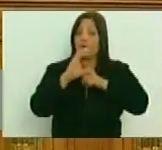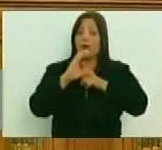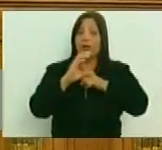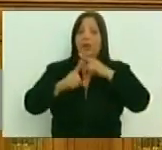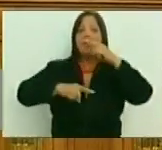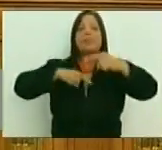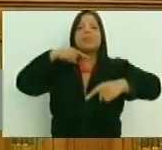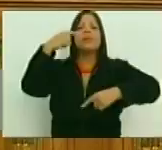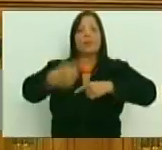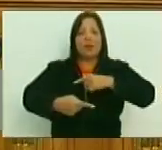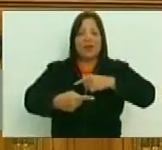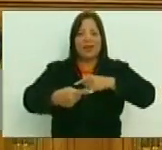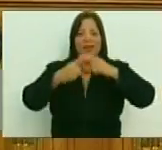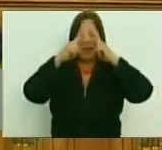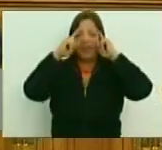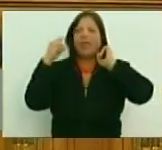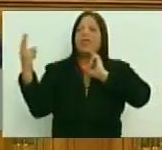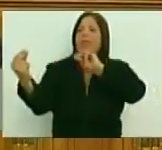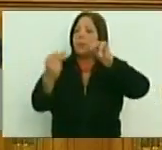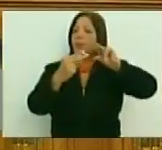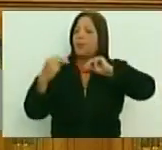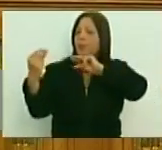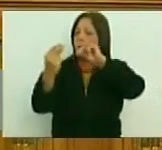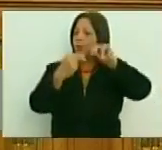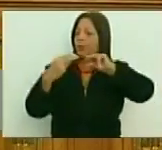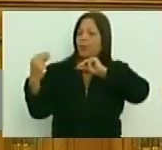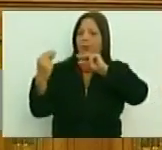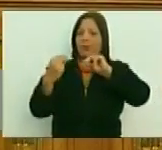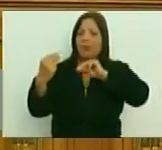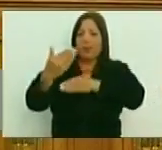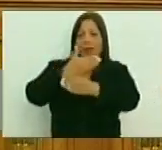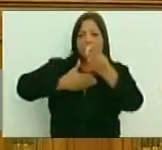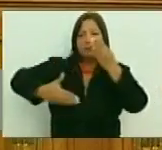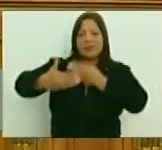Luego, en el debate desmenuzamos un poco